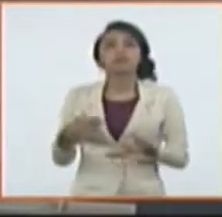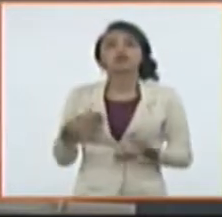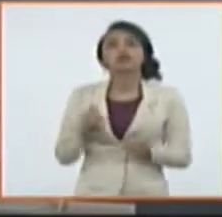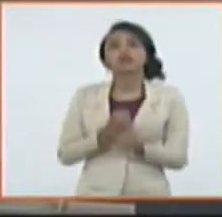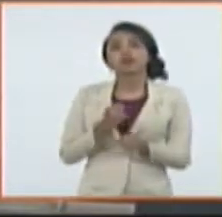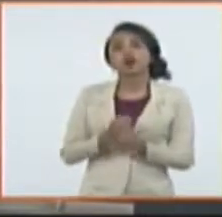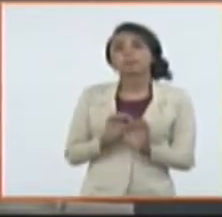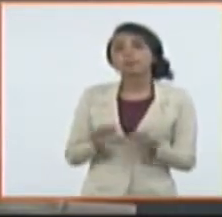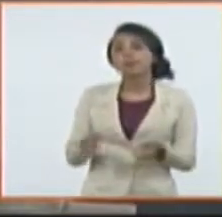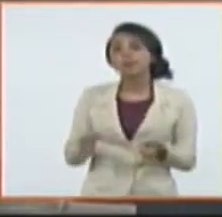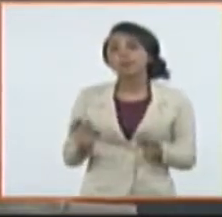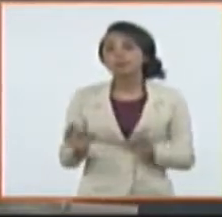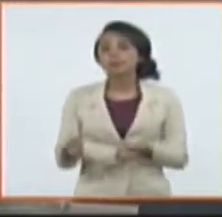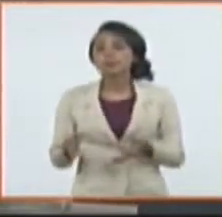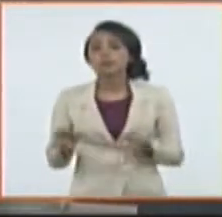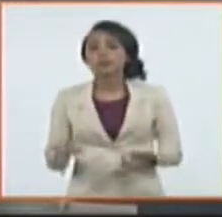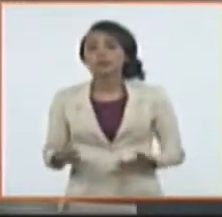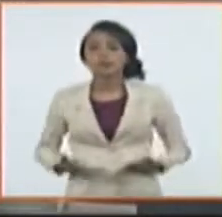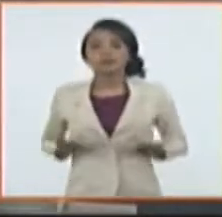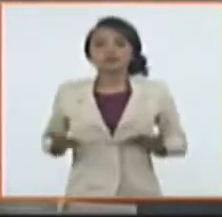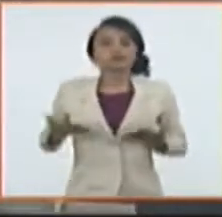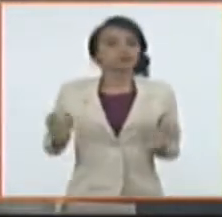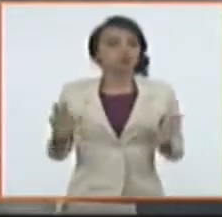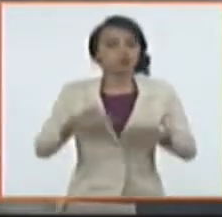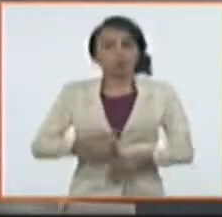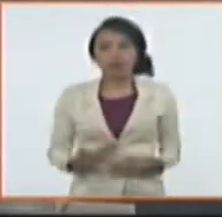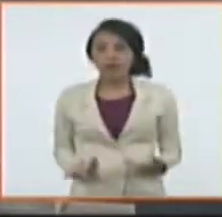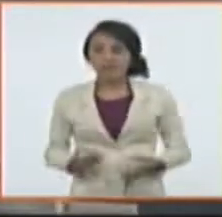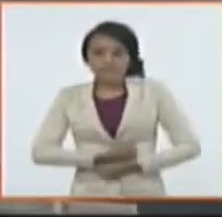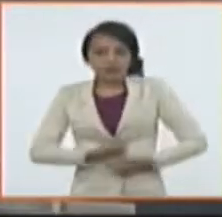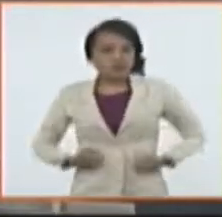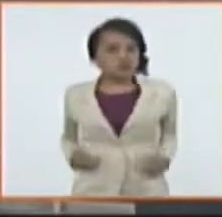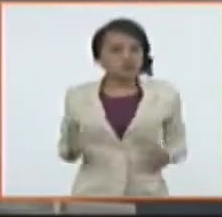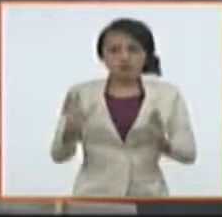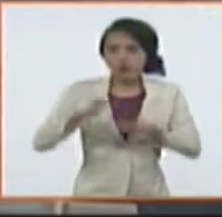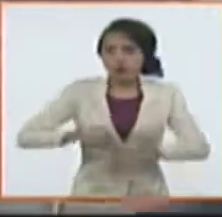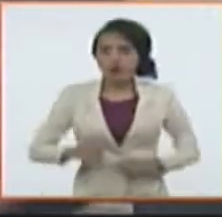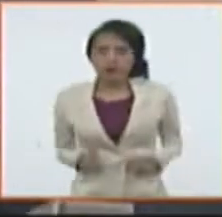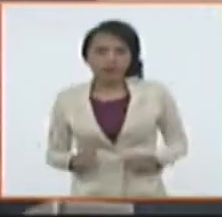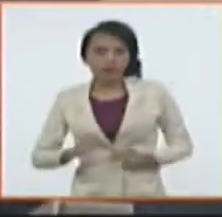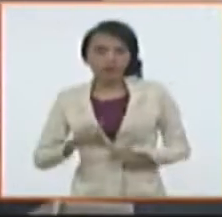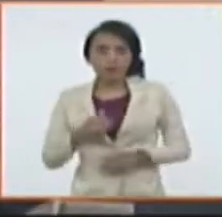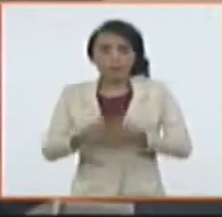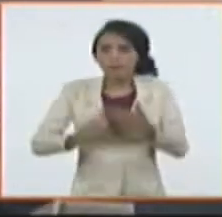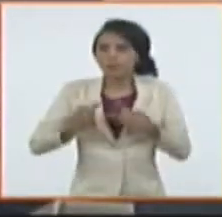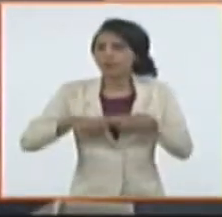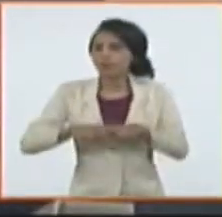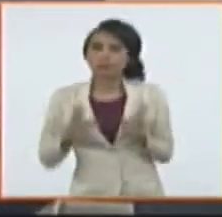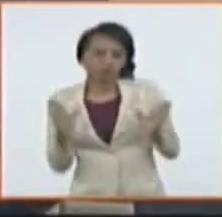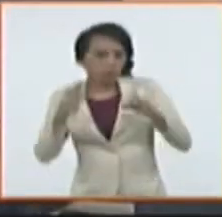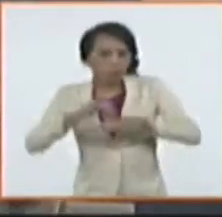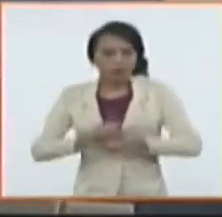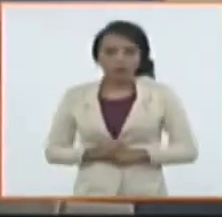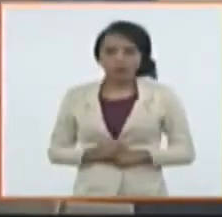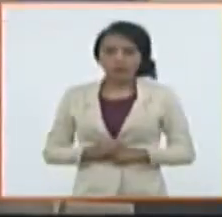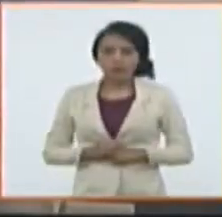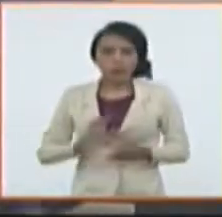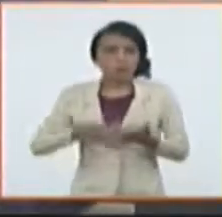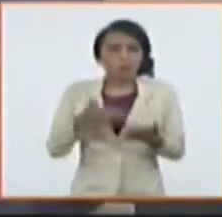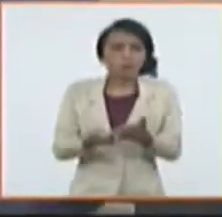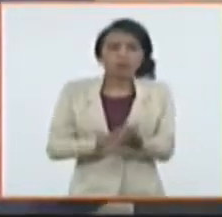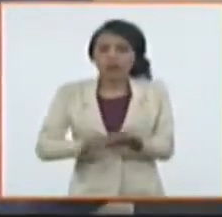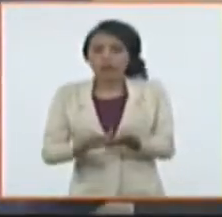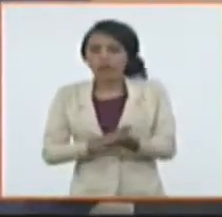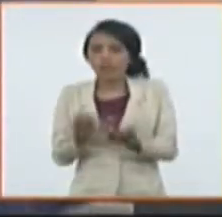dirección, que están anquilosados, que no se tratan de buscar problemas, que no proponen nada. Lo que ya una vez discutimos, la gente que está nada